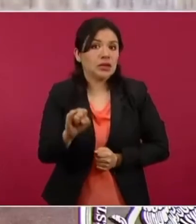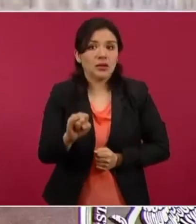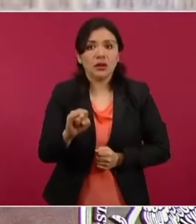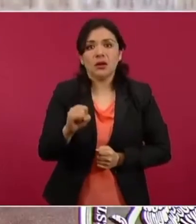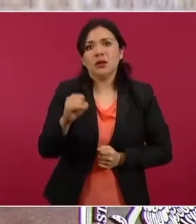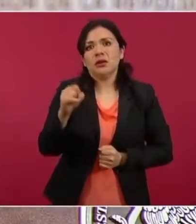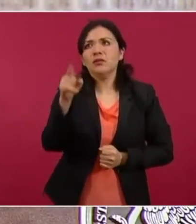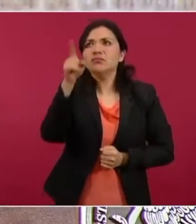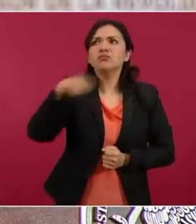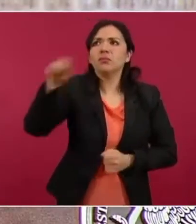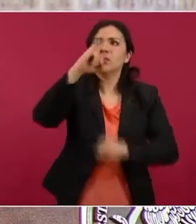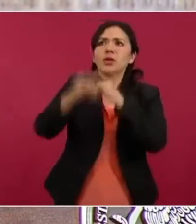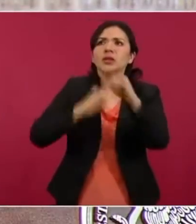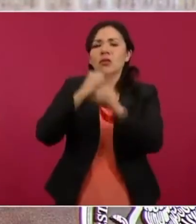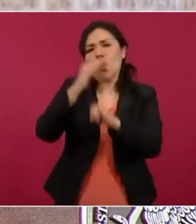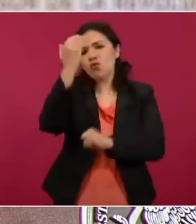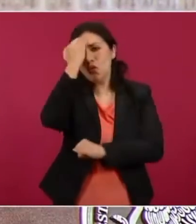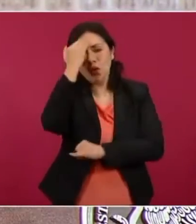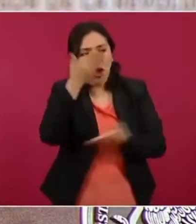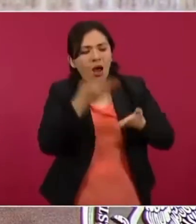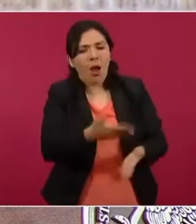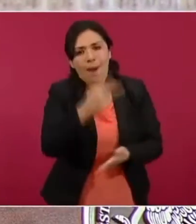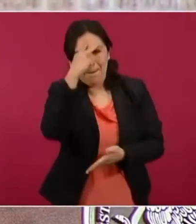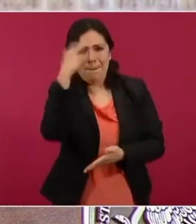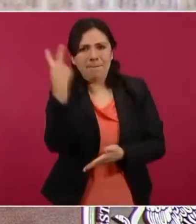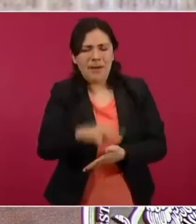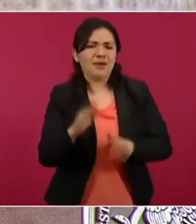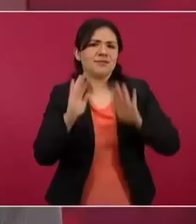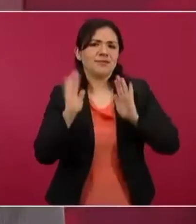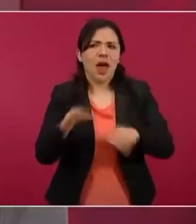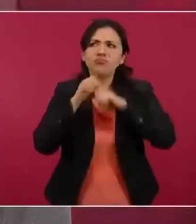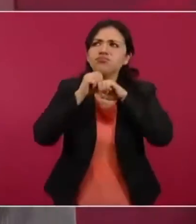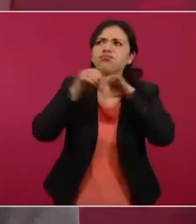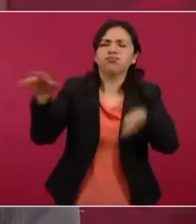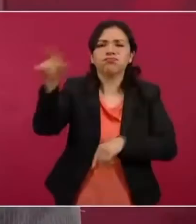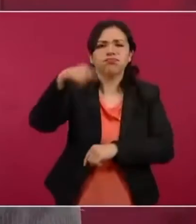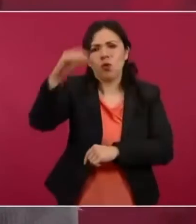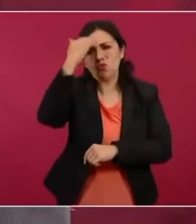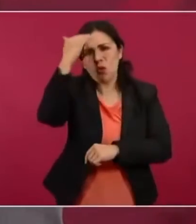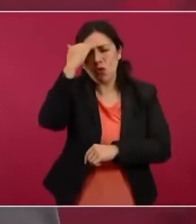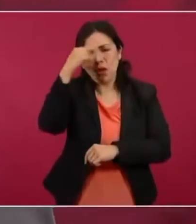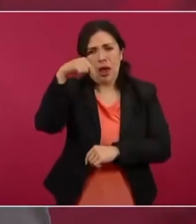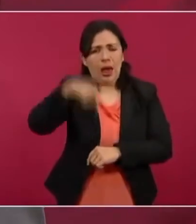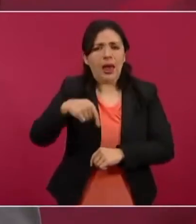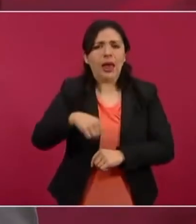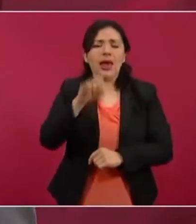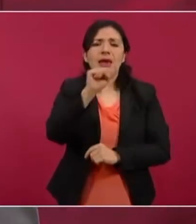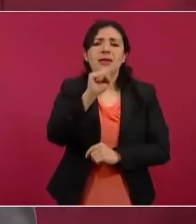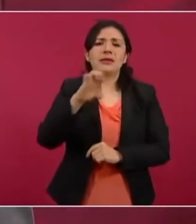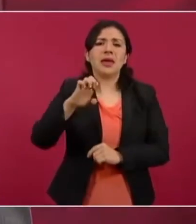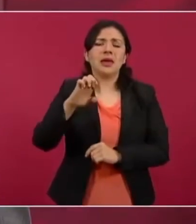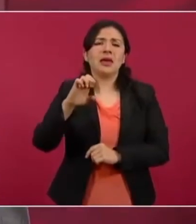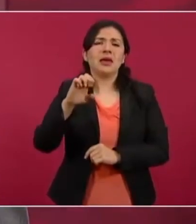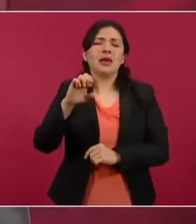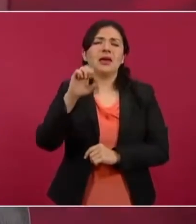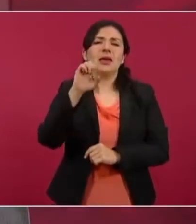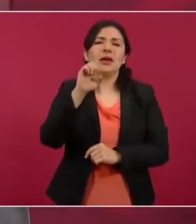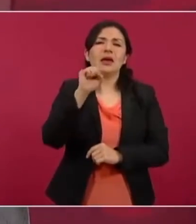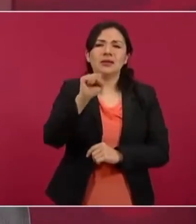internacional de México, es lo que ha dado a conocer la Secretaría de Relaciones